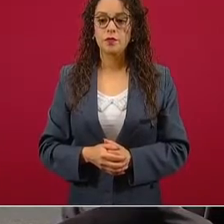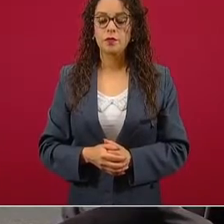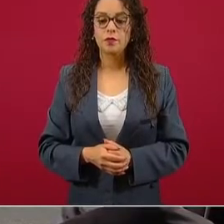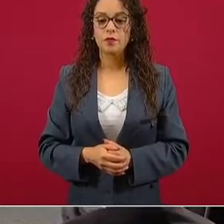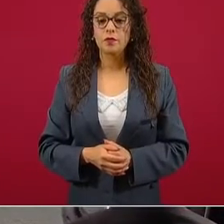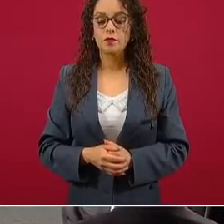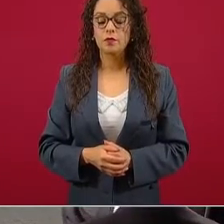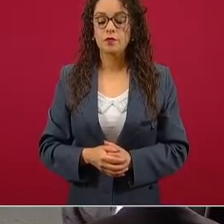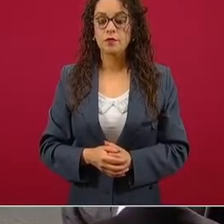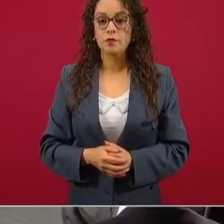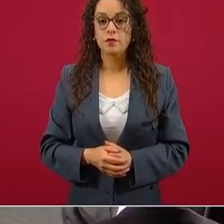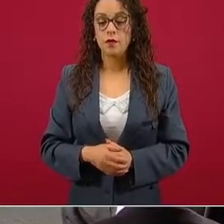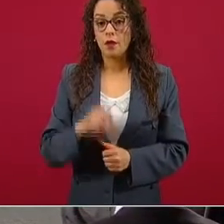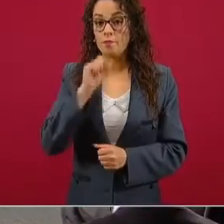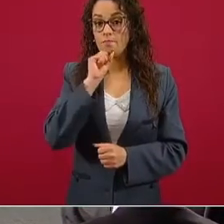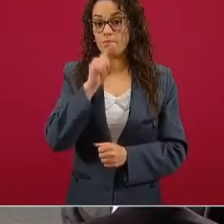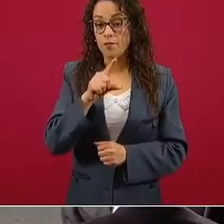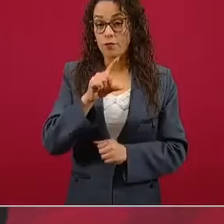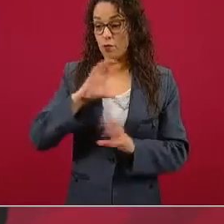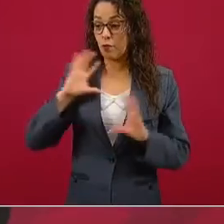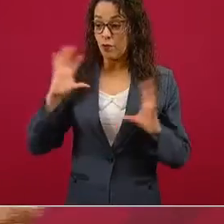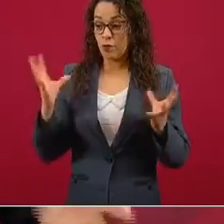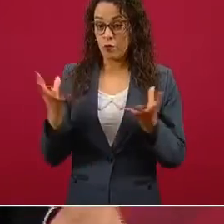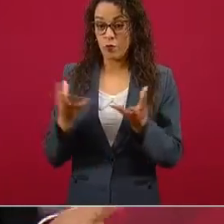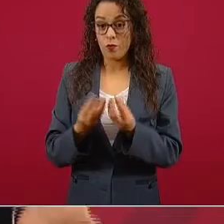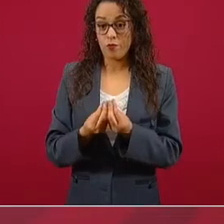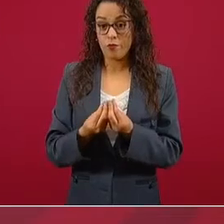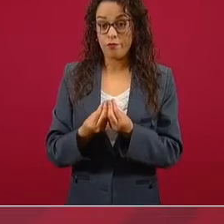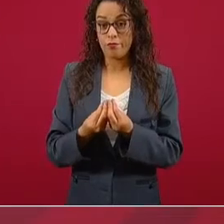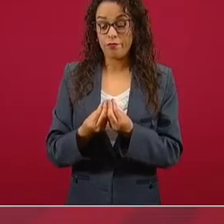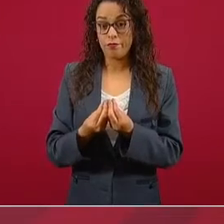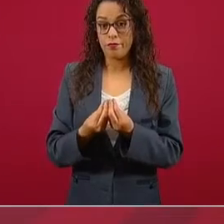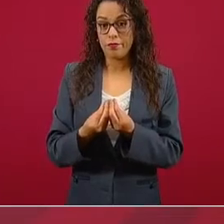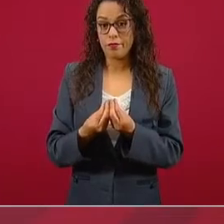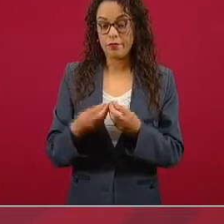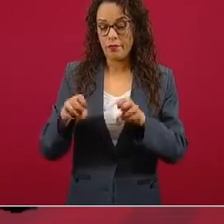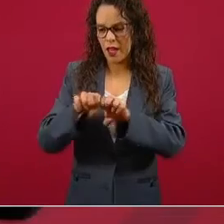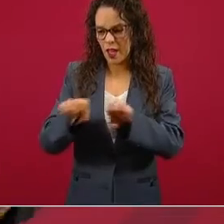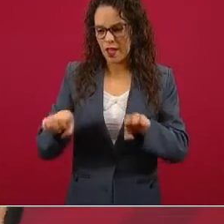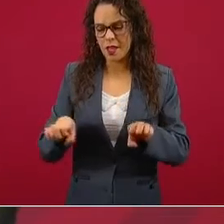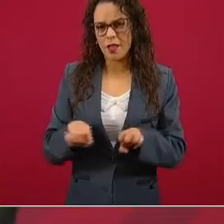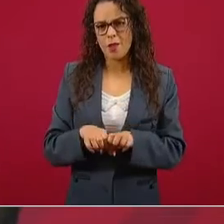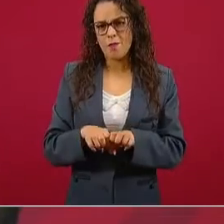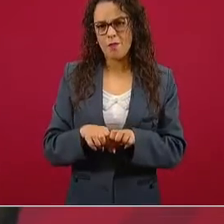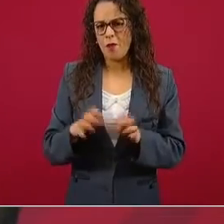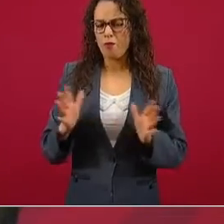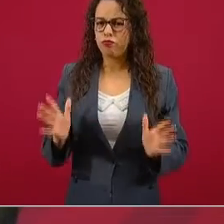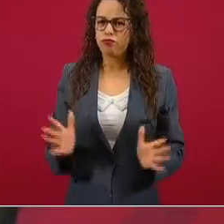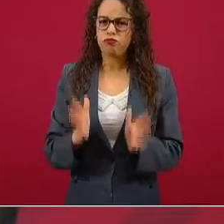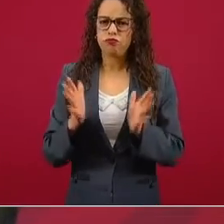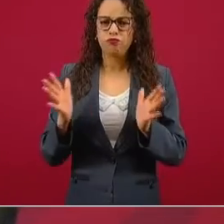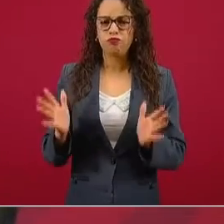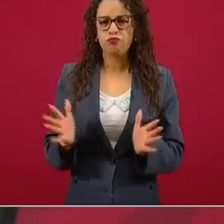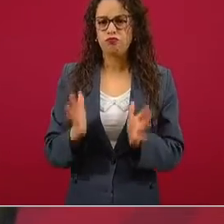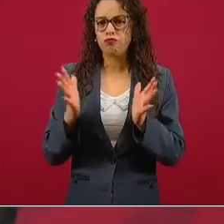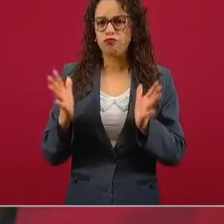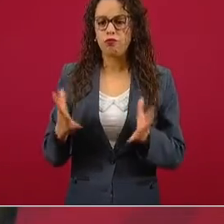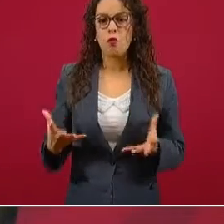llevar a cabo toda esta acción, el levantar así esta infraestructura,